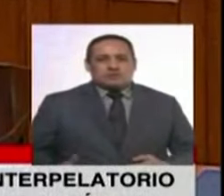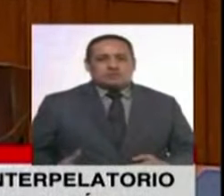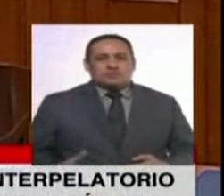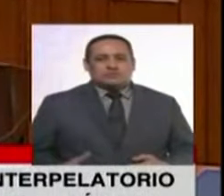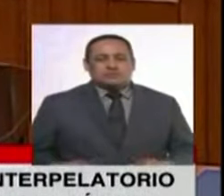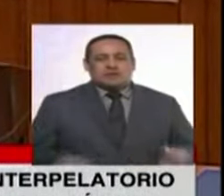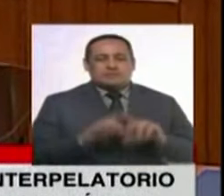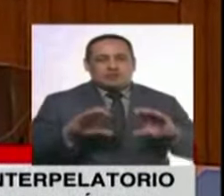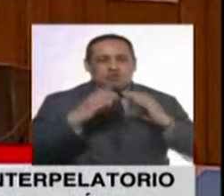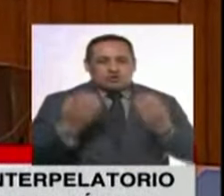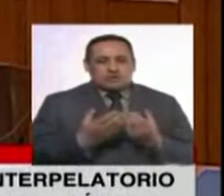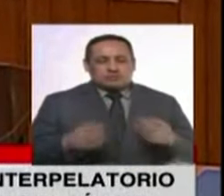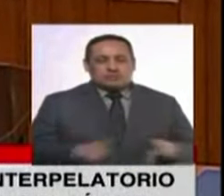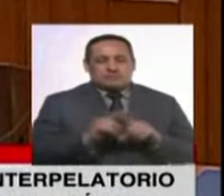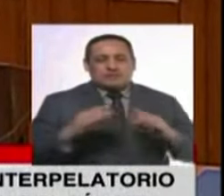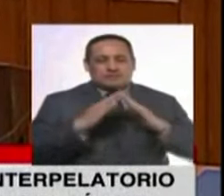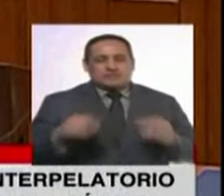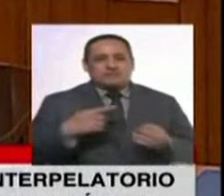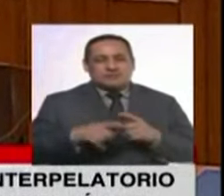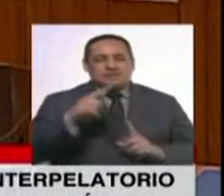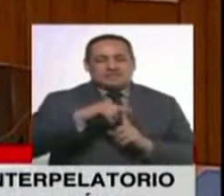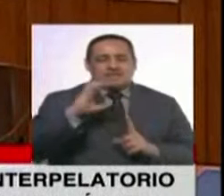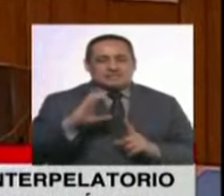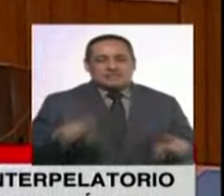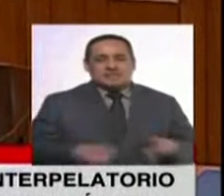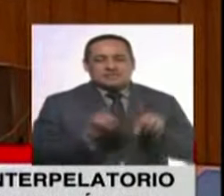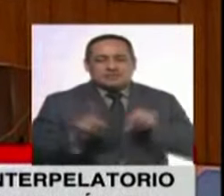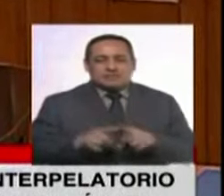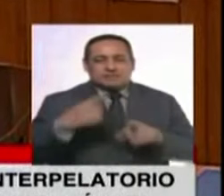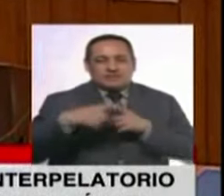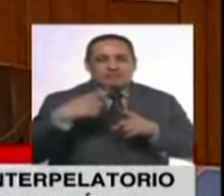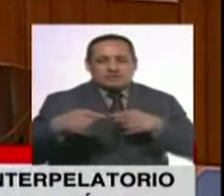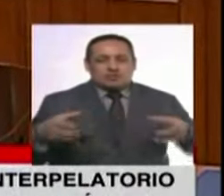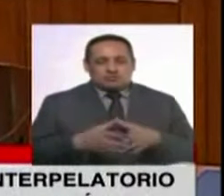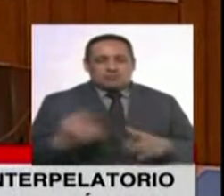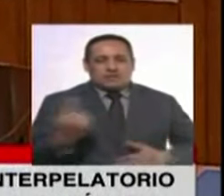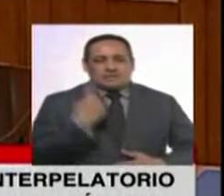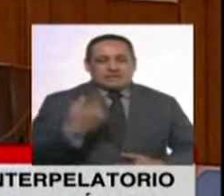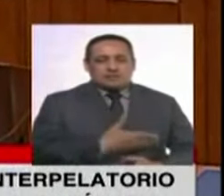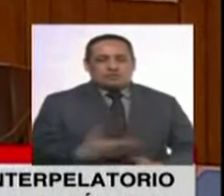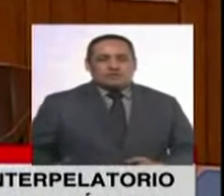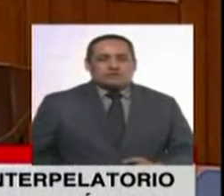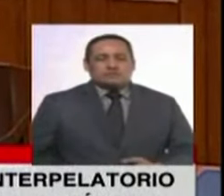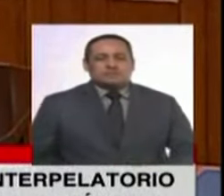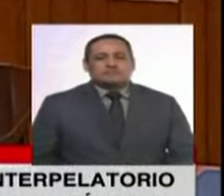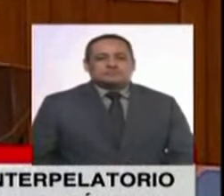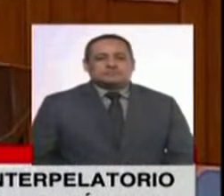Palacio de Gobierno tribunal constitucional entre otras entidades públicas